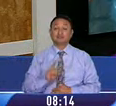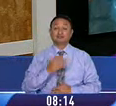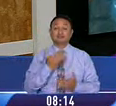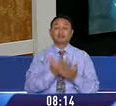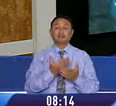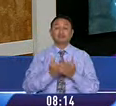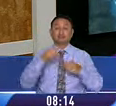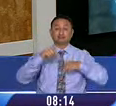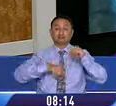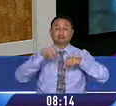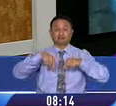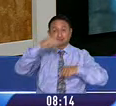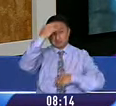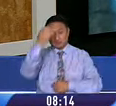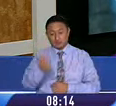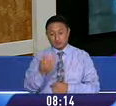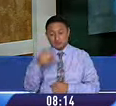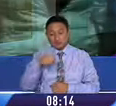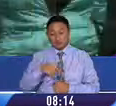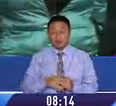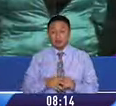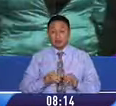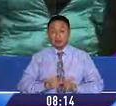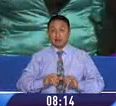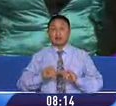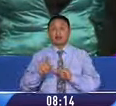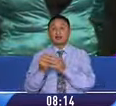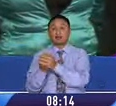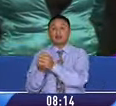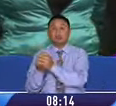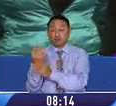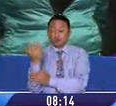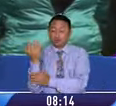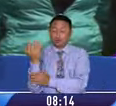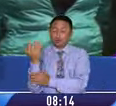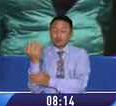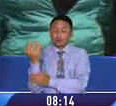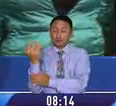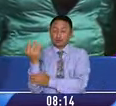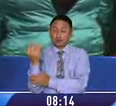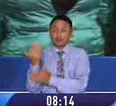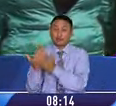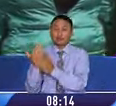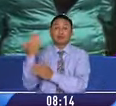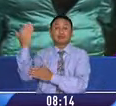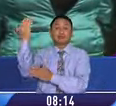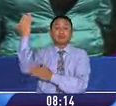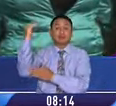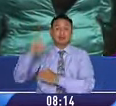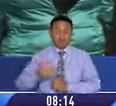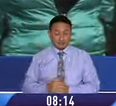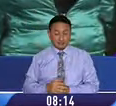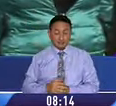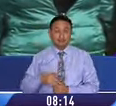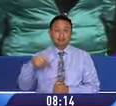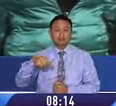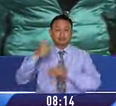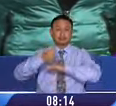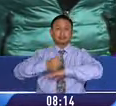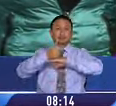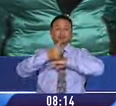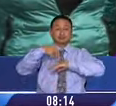Gracias, Robert. Amigos, buenos días. Hay que mantener la velita encendida para las nuevas administraciones municipales, sobre todo